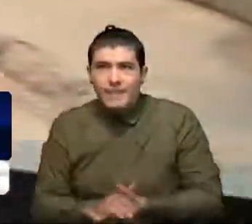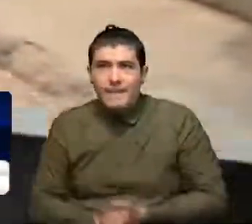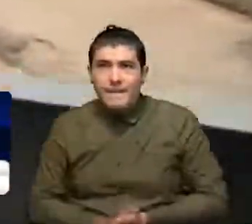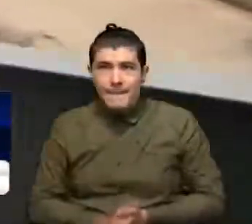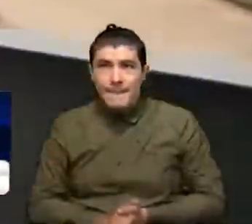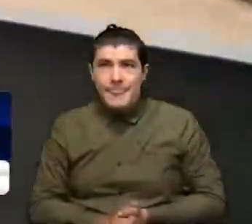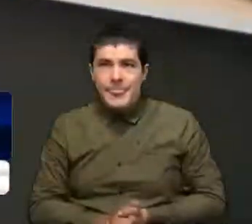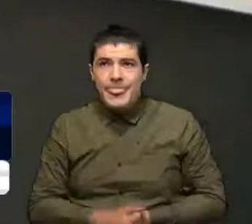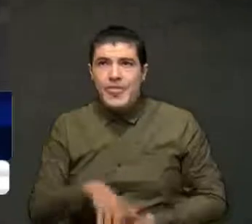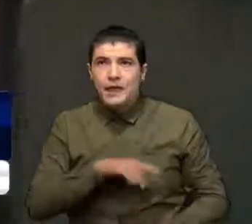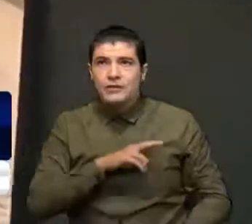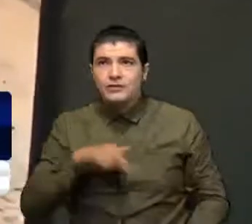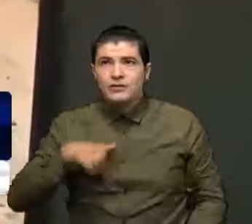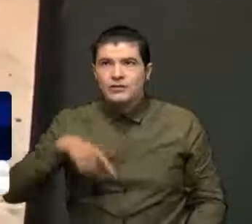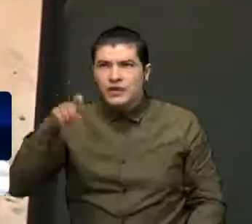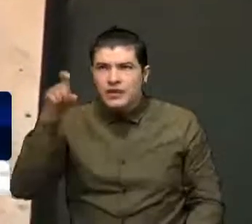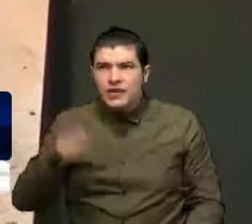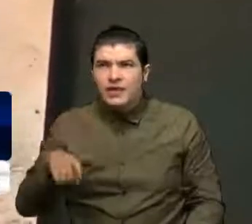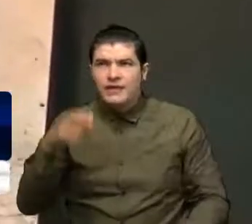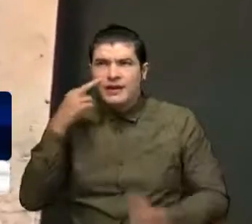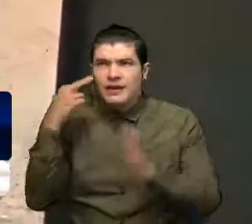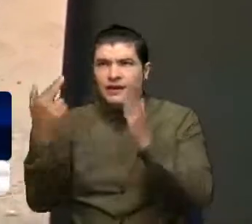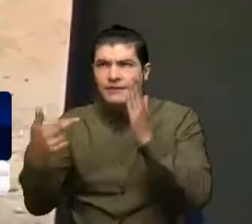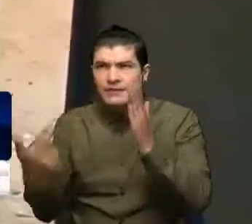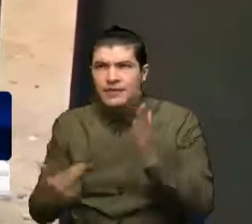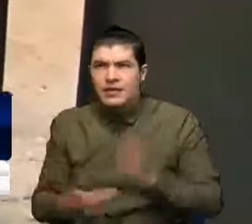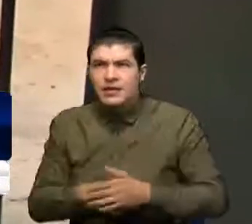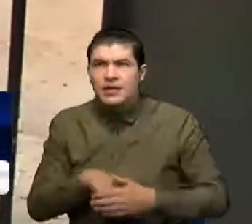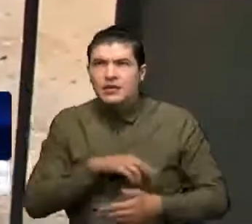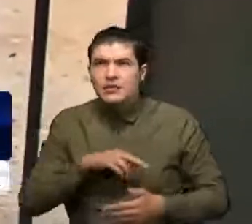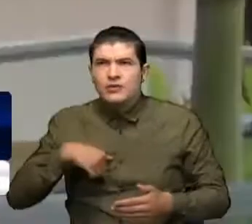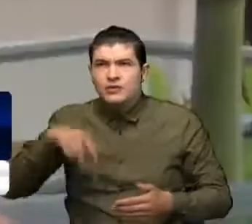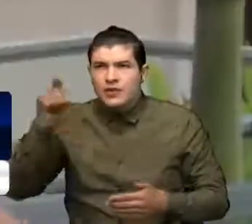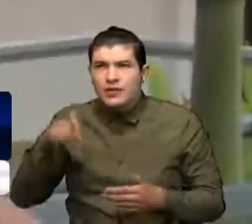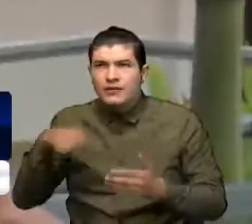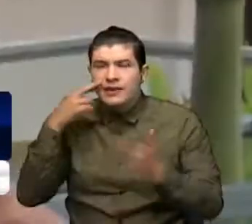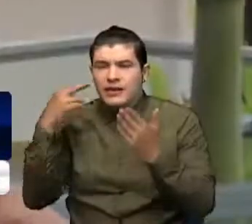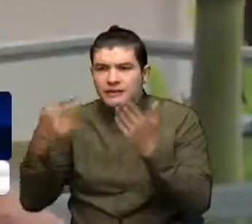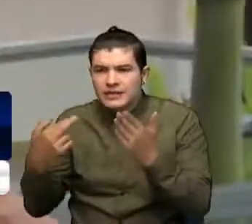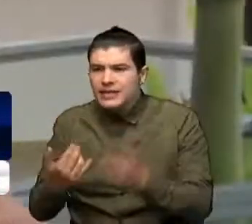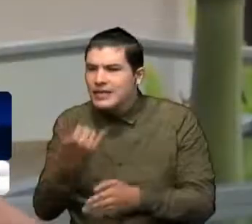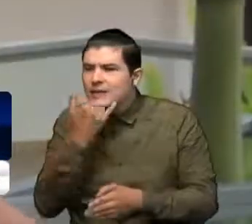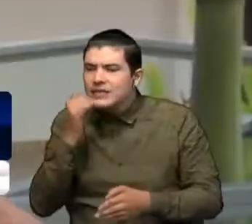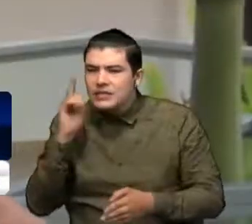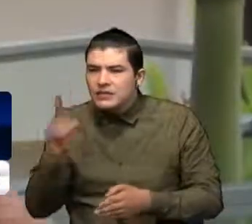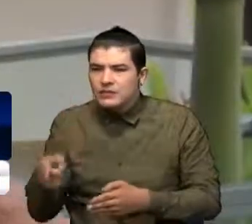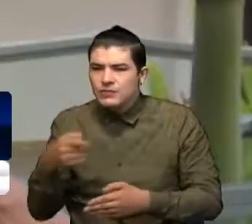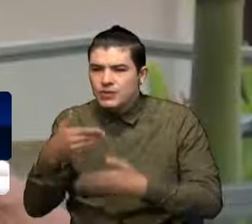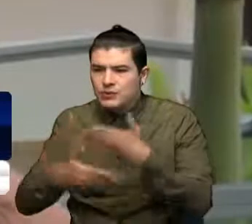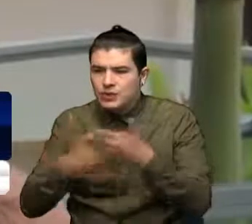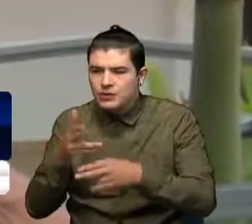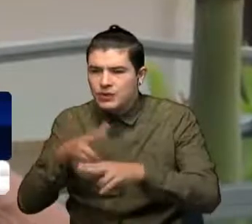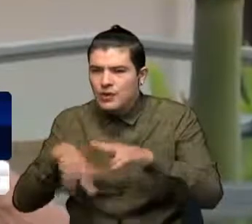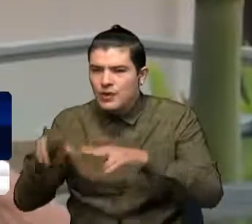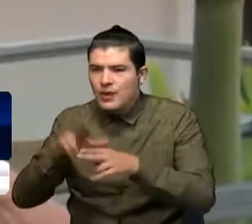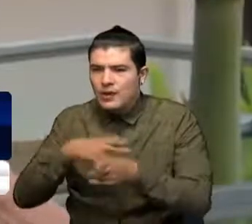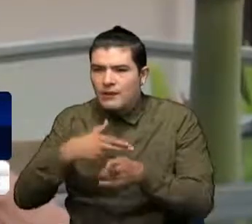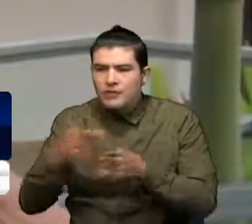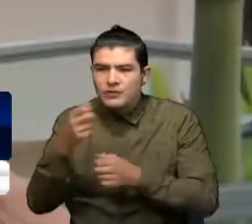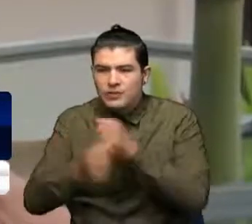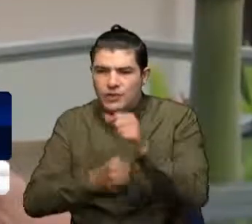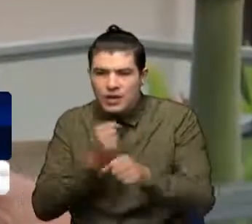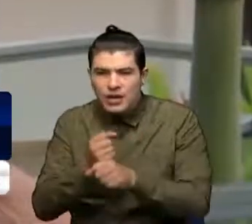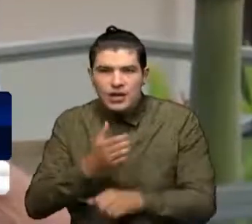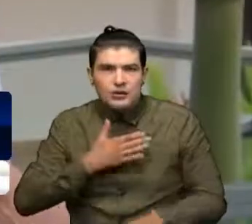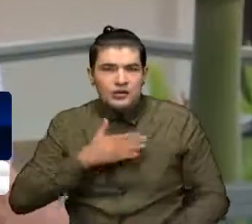deberíamos volver a una situación de normalidad en los próximos años así que yo creo que sería